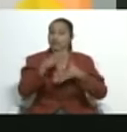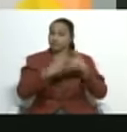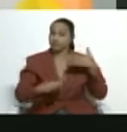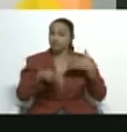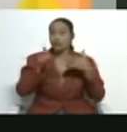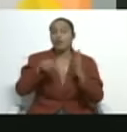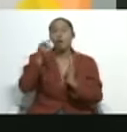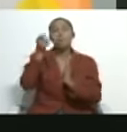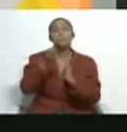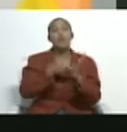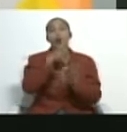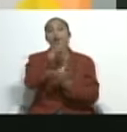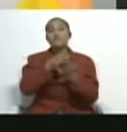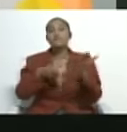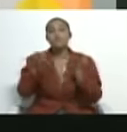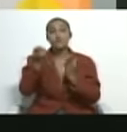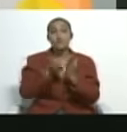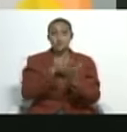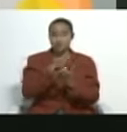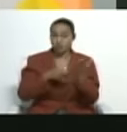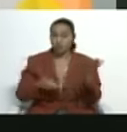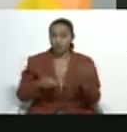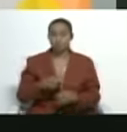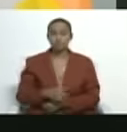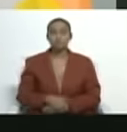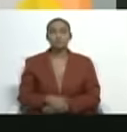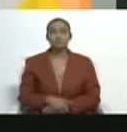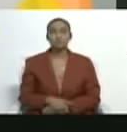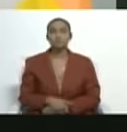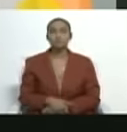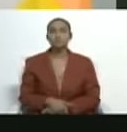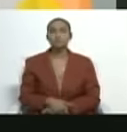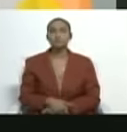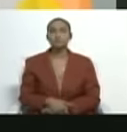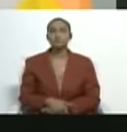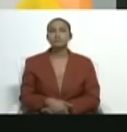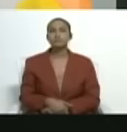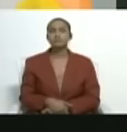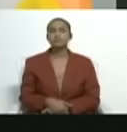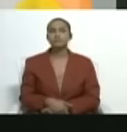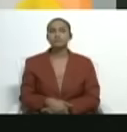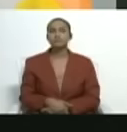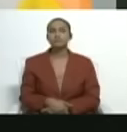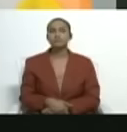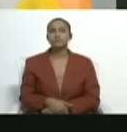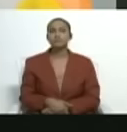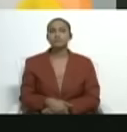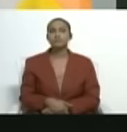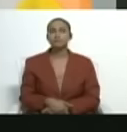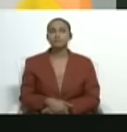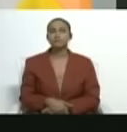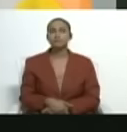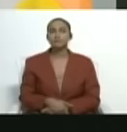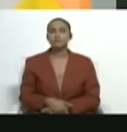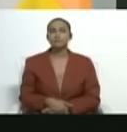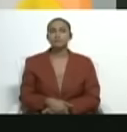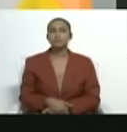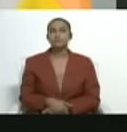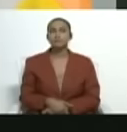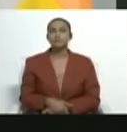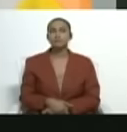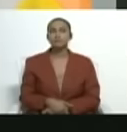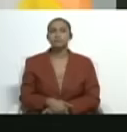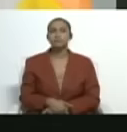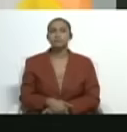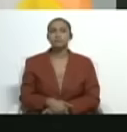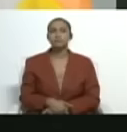los agentes del Estado receptor sin el consentimiento del jefe de la misión.